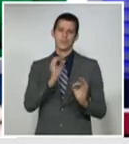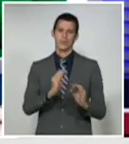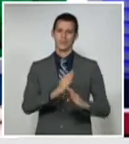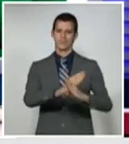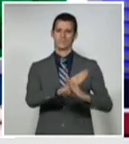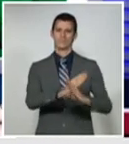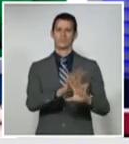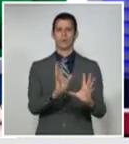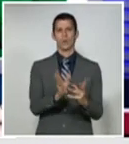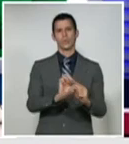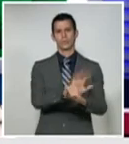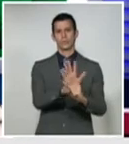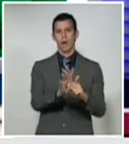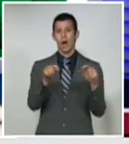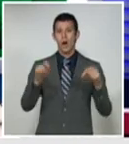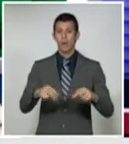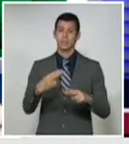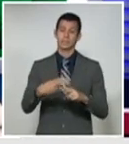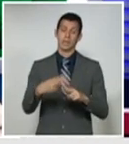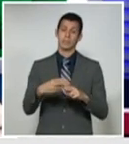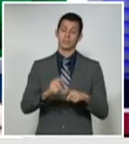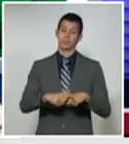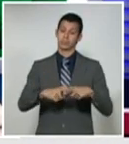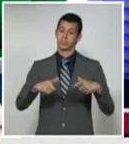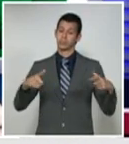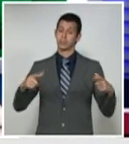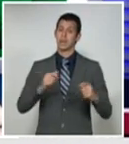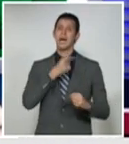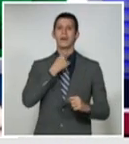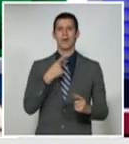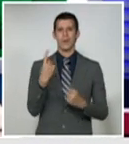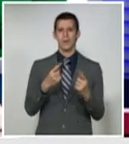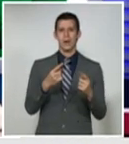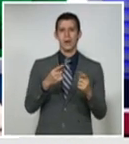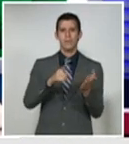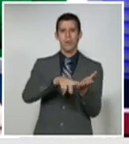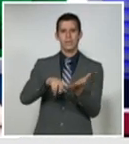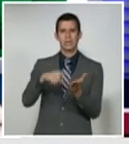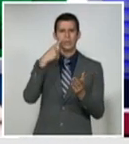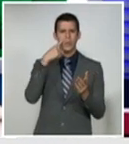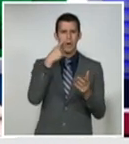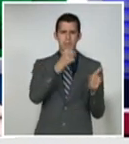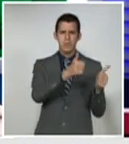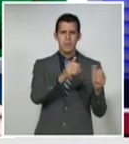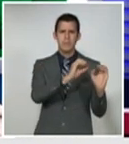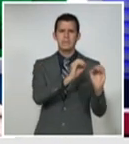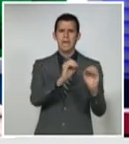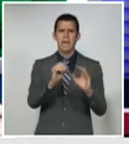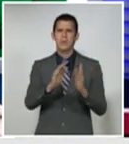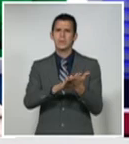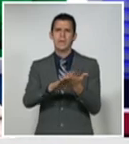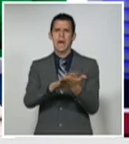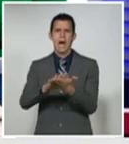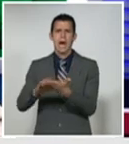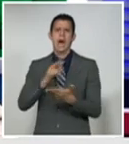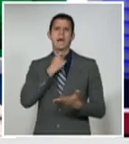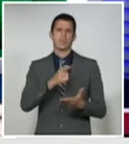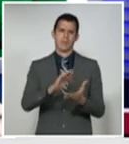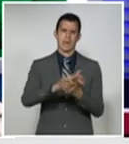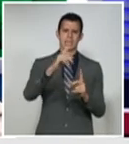elevada. Provincias incluso que habían logrado indicadores, Matanzas, Santiago de